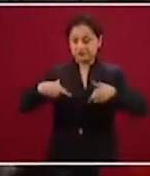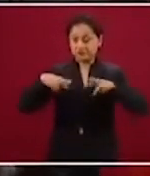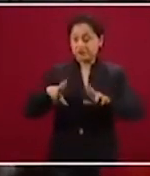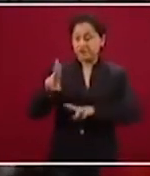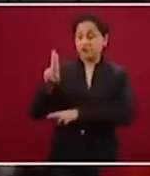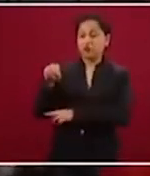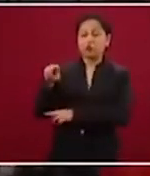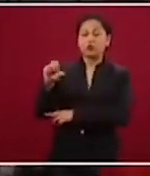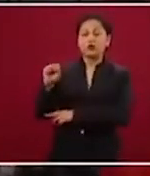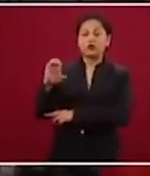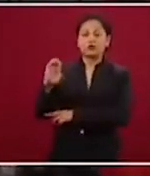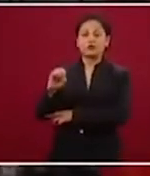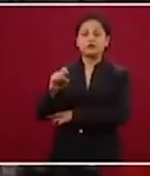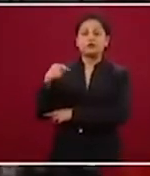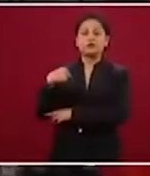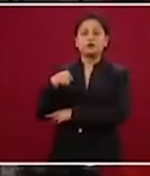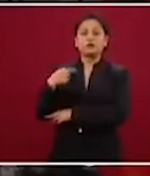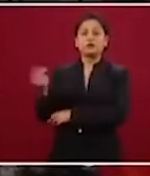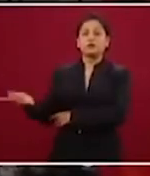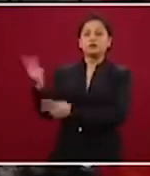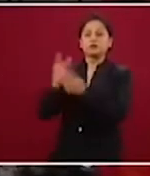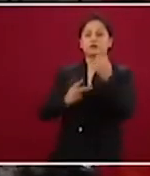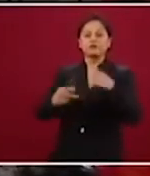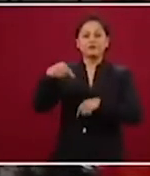con ustedes hoy aquí.